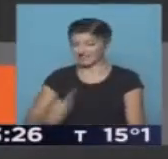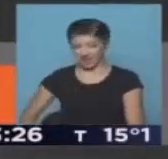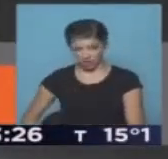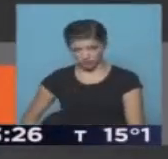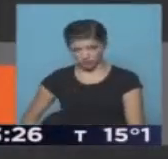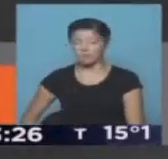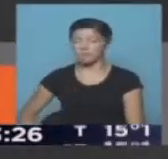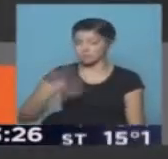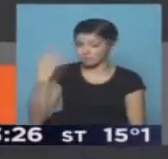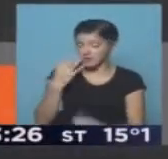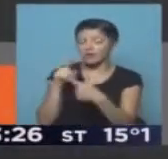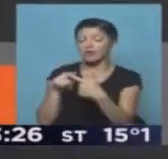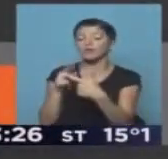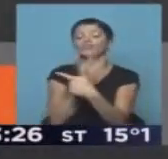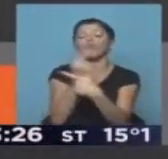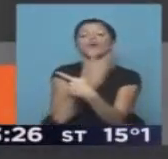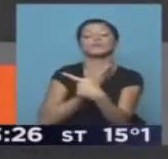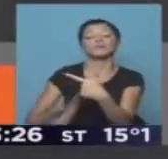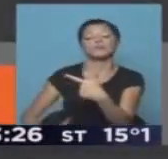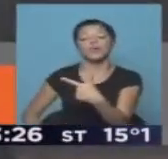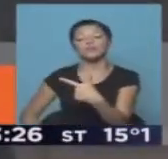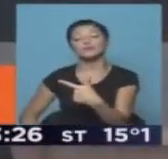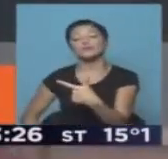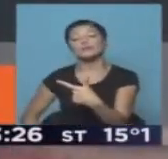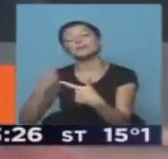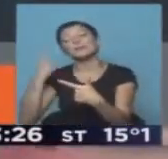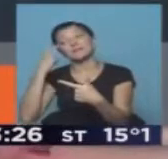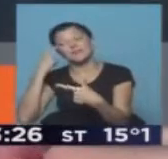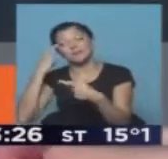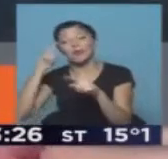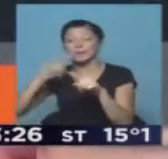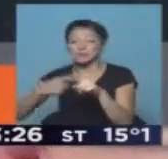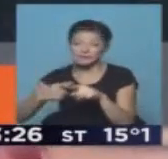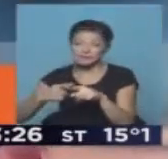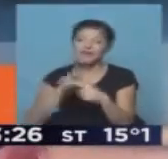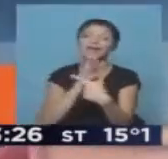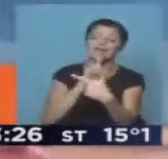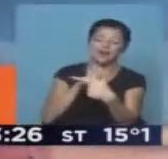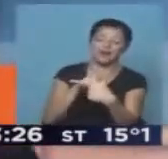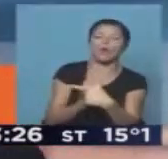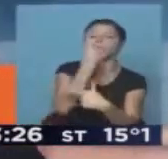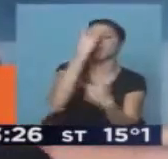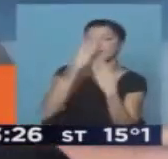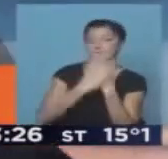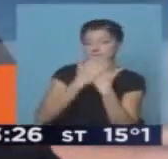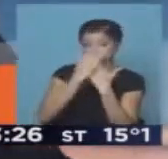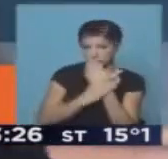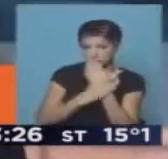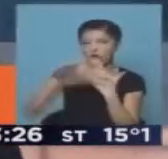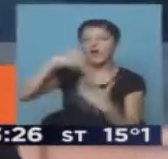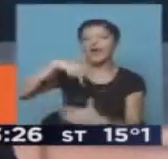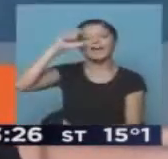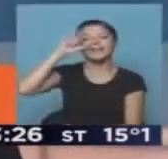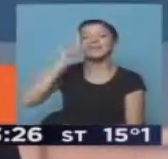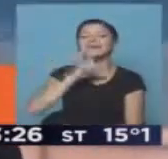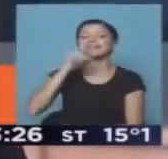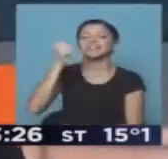estados que por coyuntura política hoy israel y el primer ministro benjamin detallado